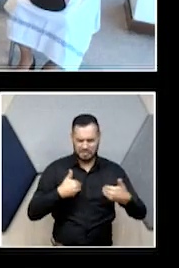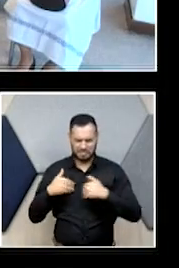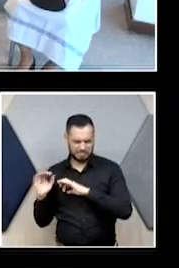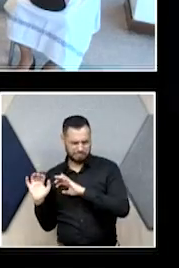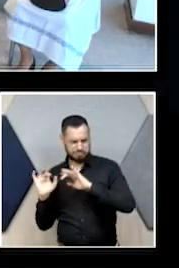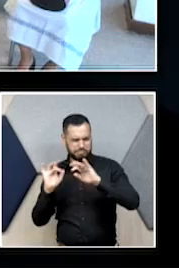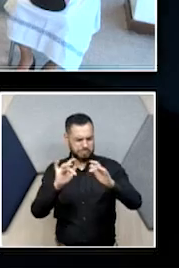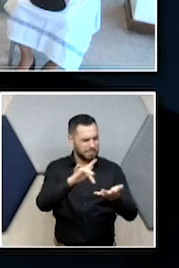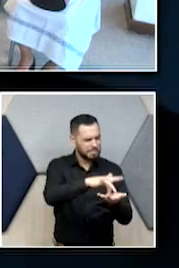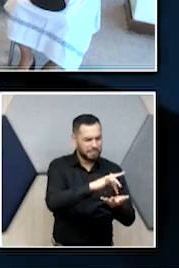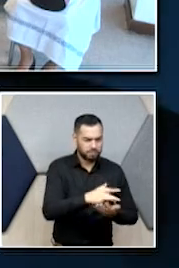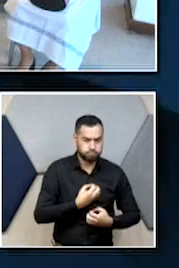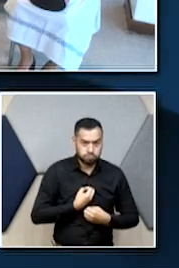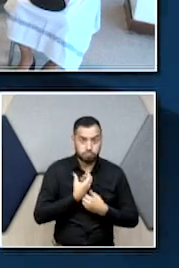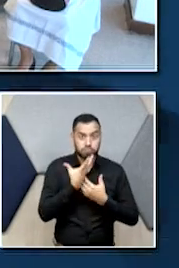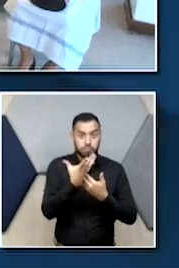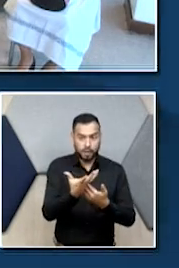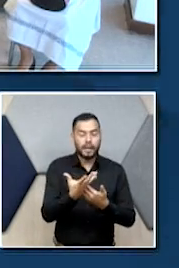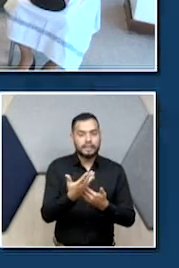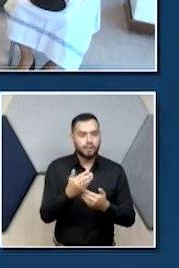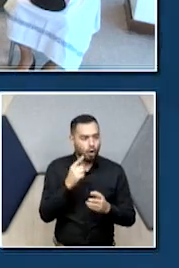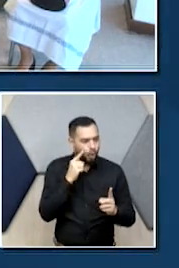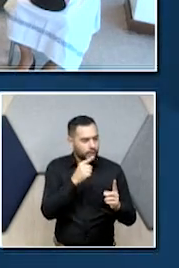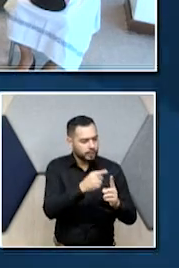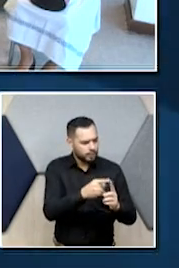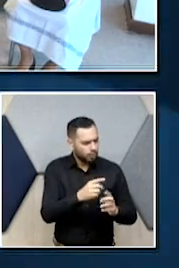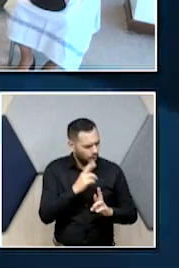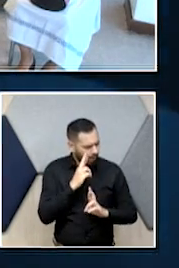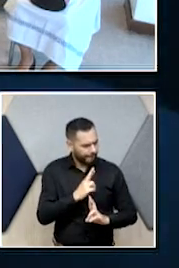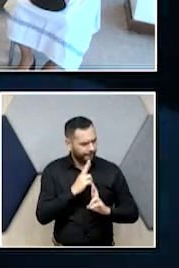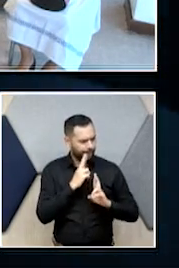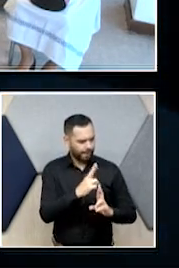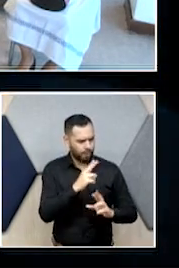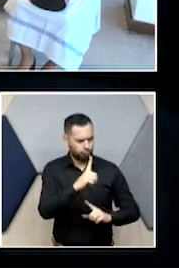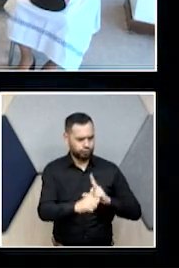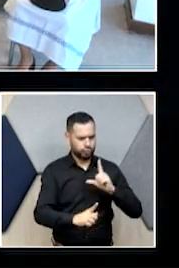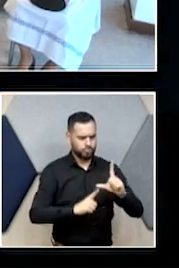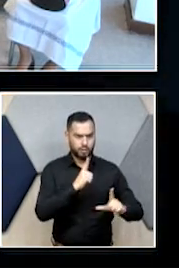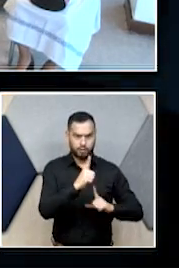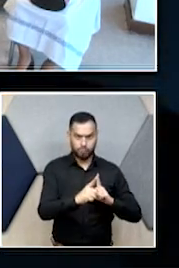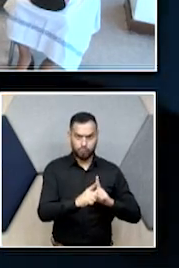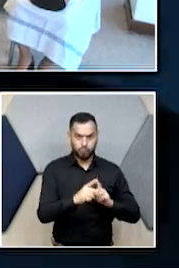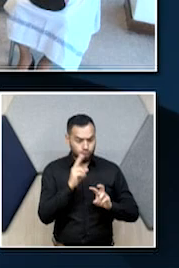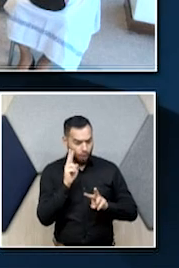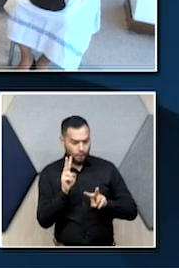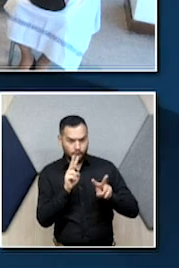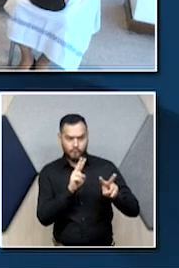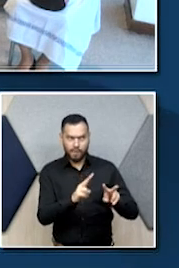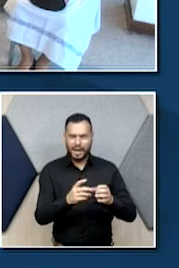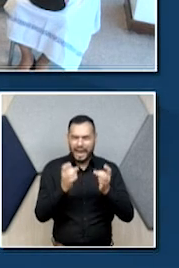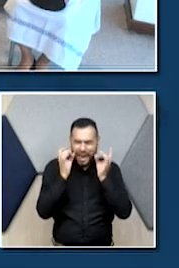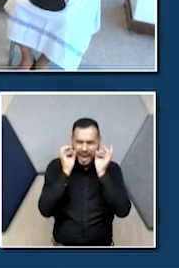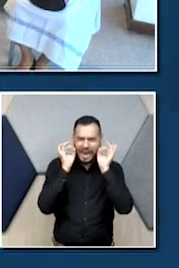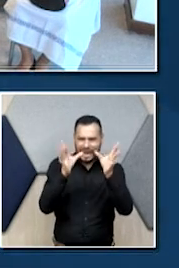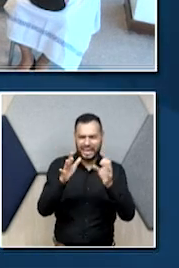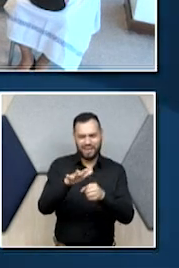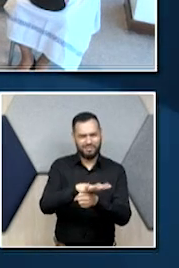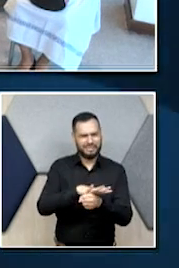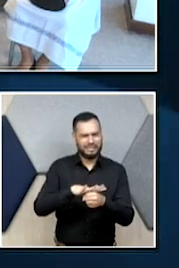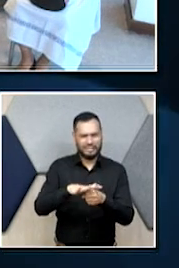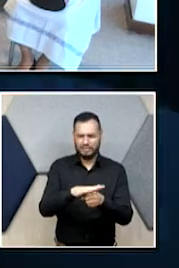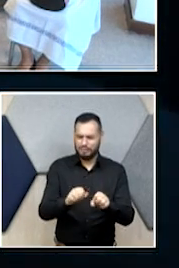al reconocimiento de sus luchas, a la visibilización de los graves daños que han tenido y que